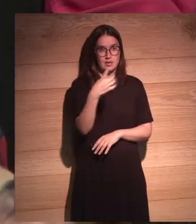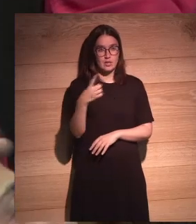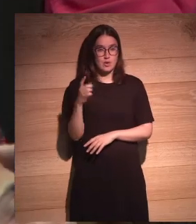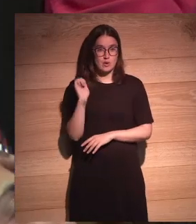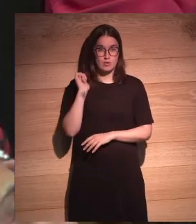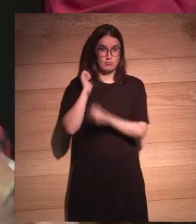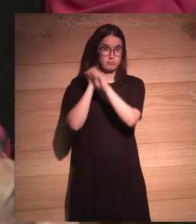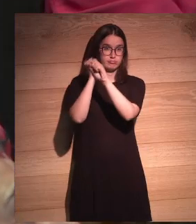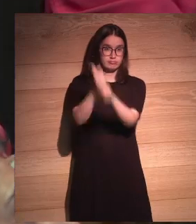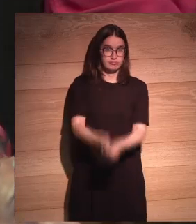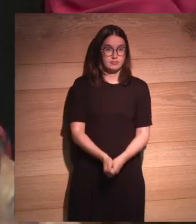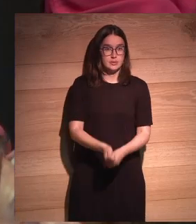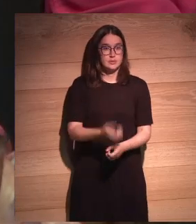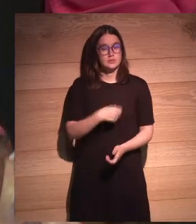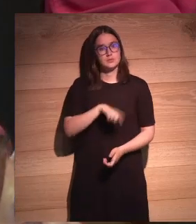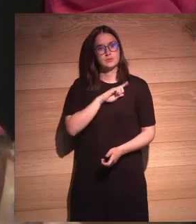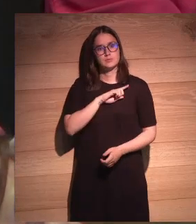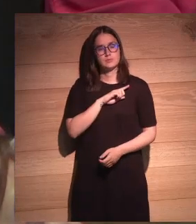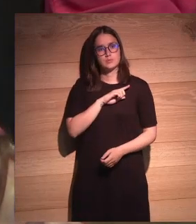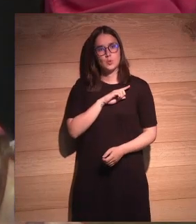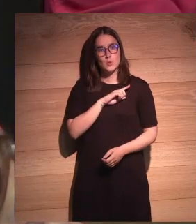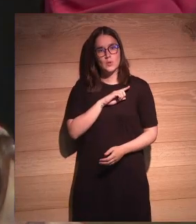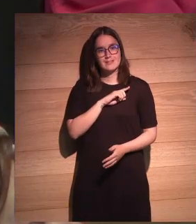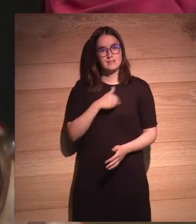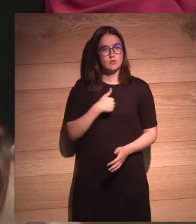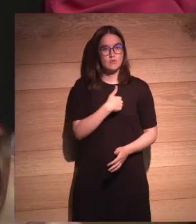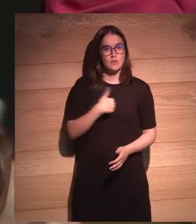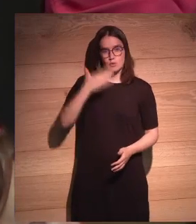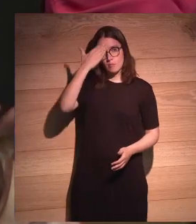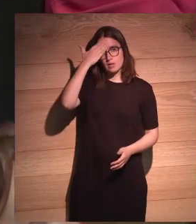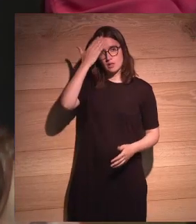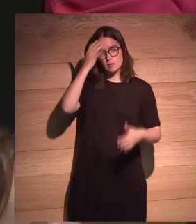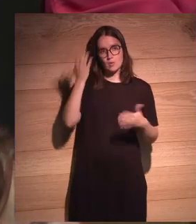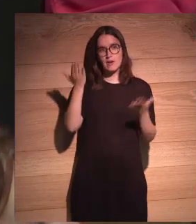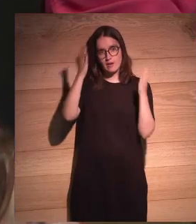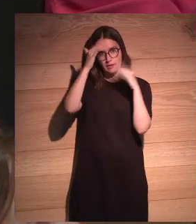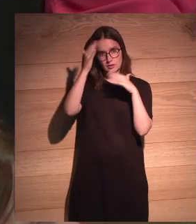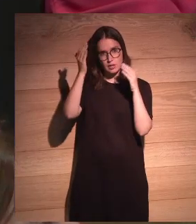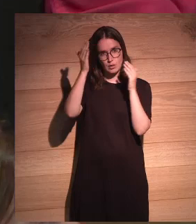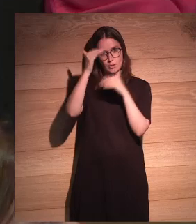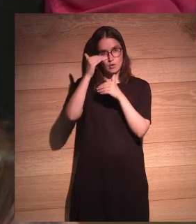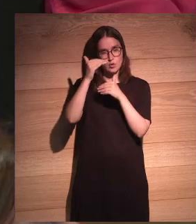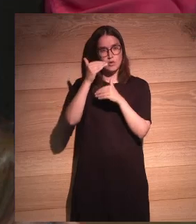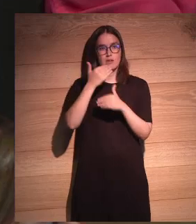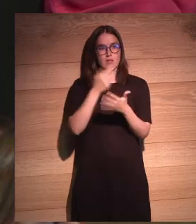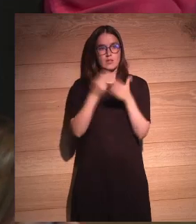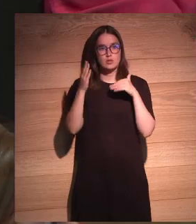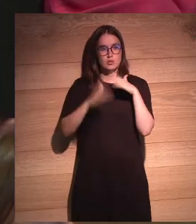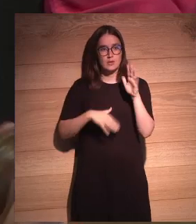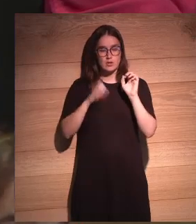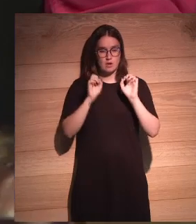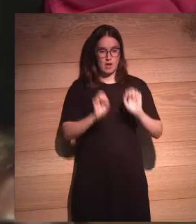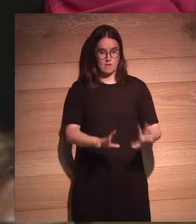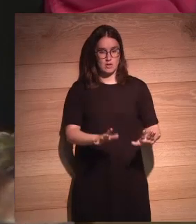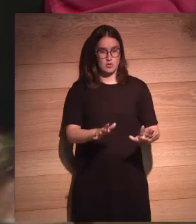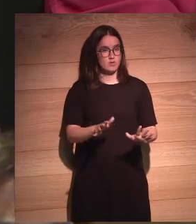de existencia, y nuestra función principal es atender al menor abandonado,